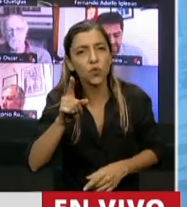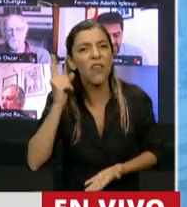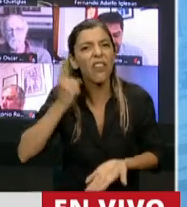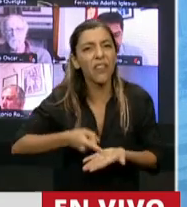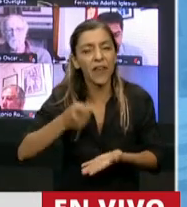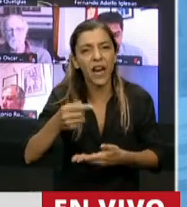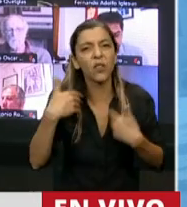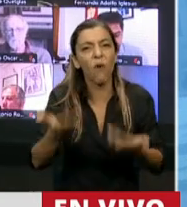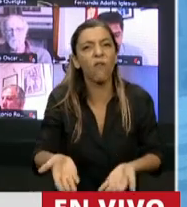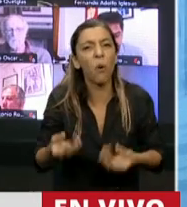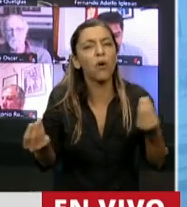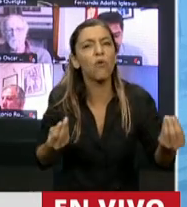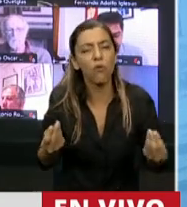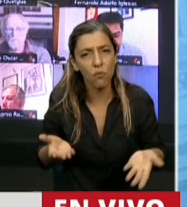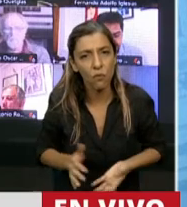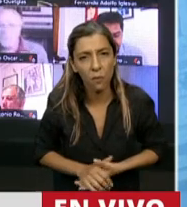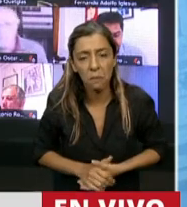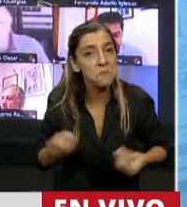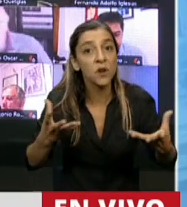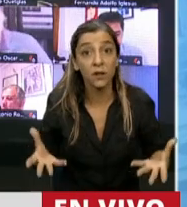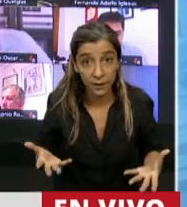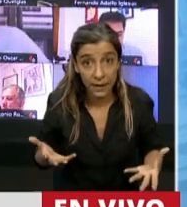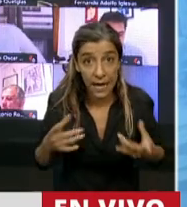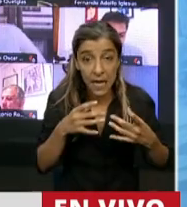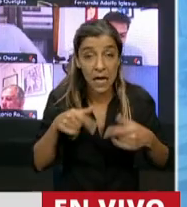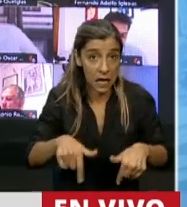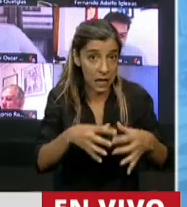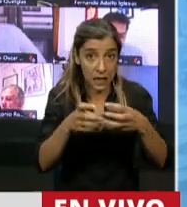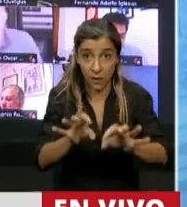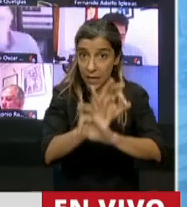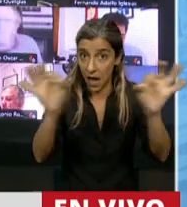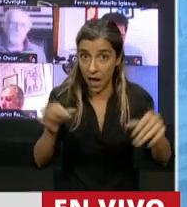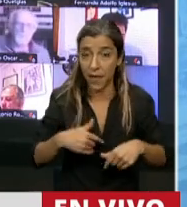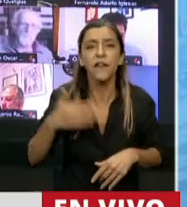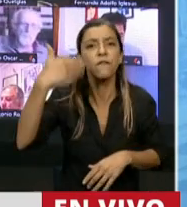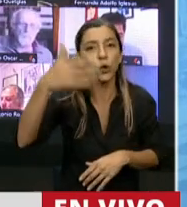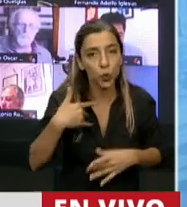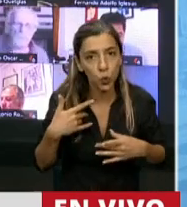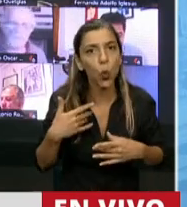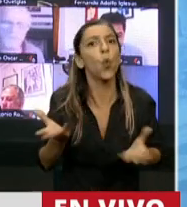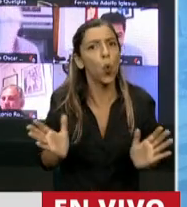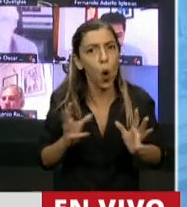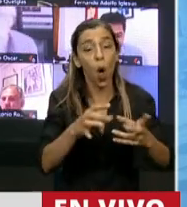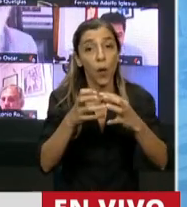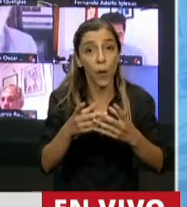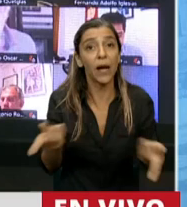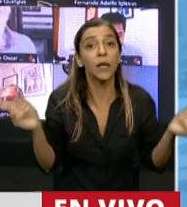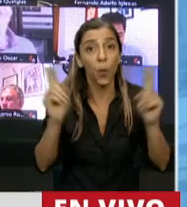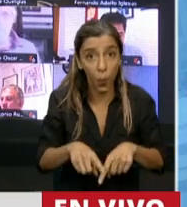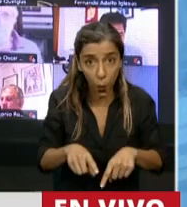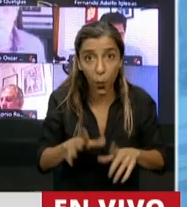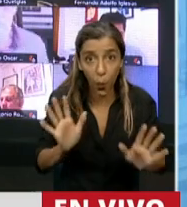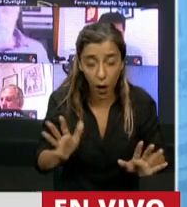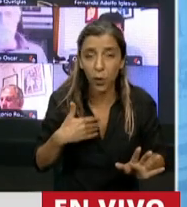sin ningún debate en el Congreso. Y yo lo digo, cuando venga el debate voy a estar a favor, porque yo creo que a la provincia de Buenos Aires hay que darle mucho más que un punto